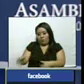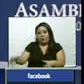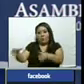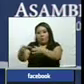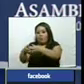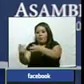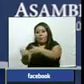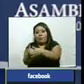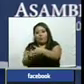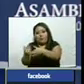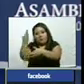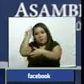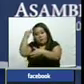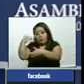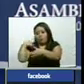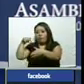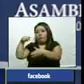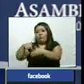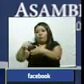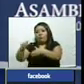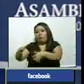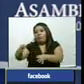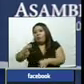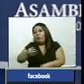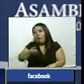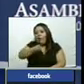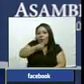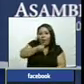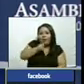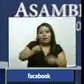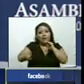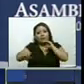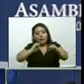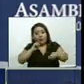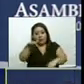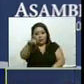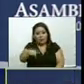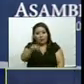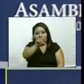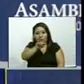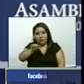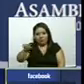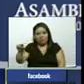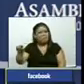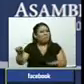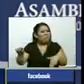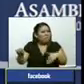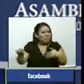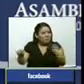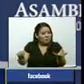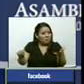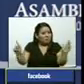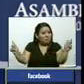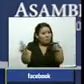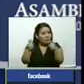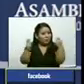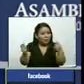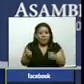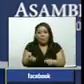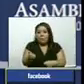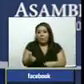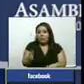de hombres y mujeres profesionales de la radiodifusión. En esta semana en que estamos celebrando el